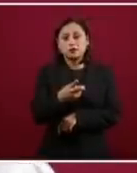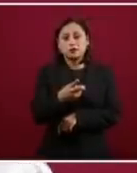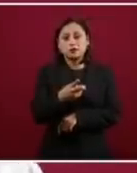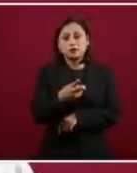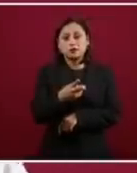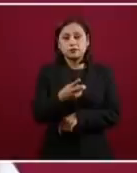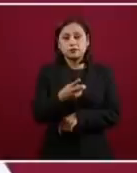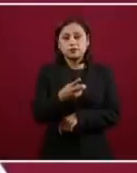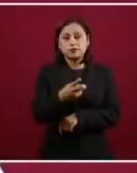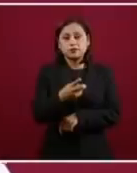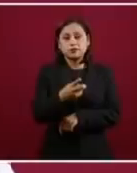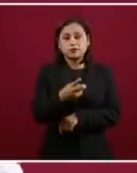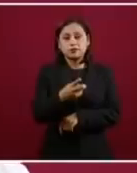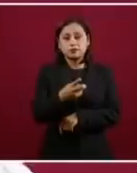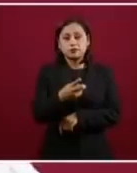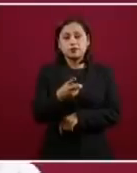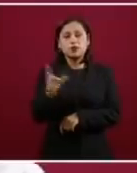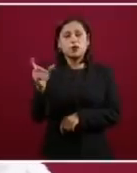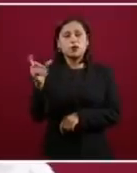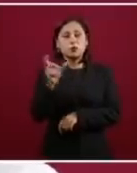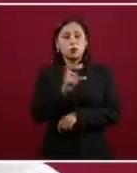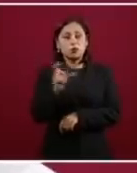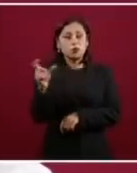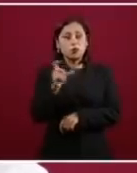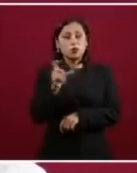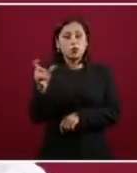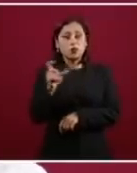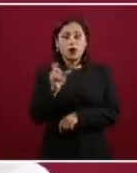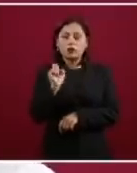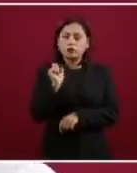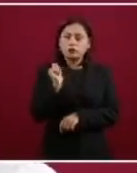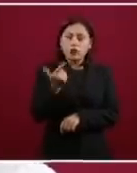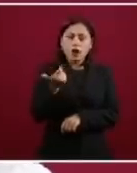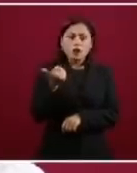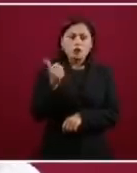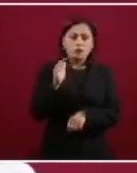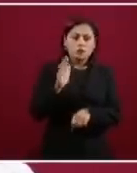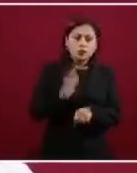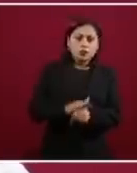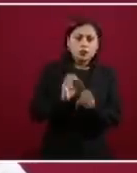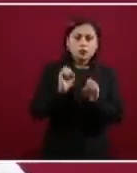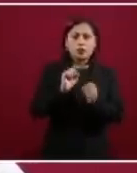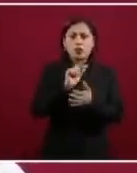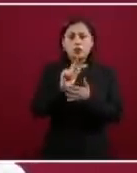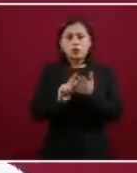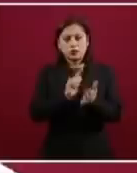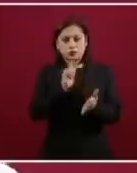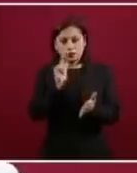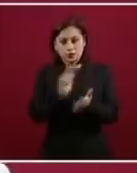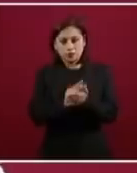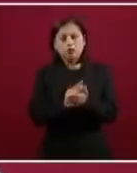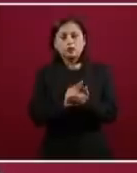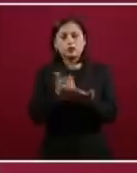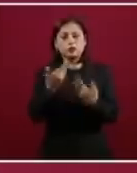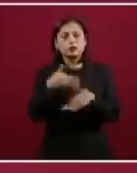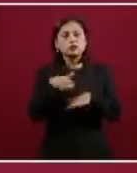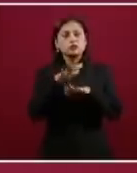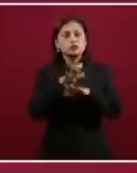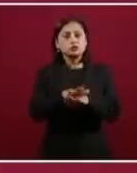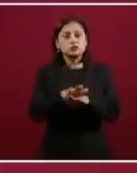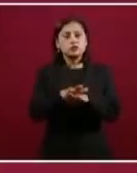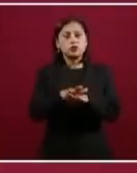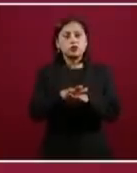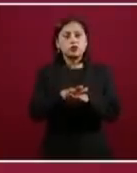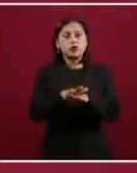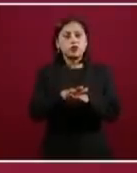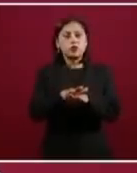al tomarse alguna medida administrativa o legislativa relacionada con pueblos y